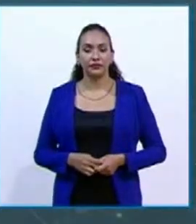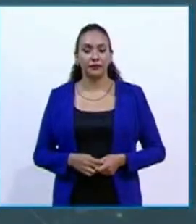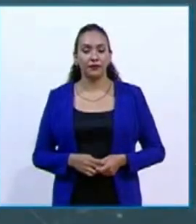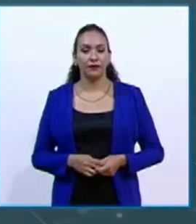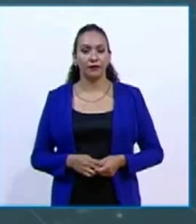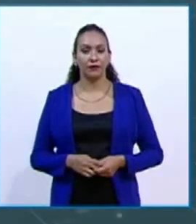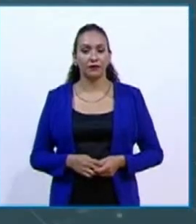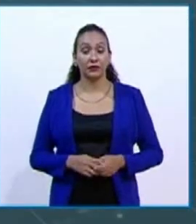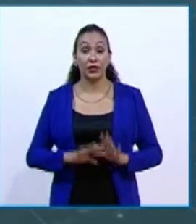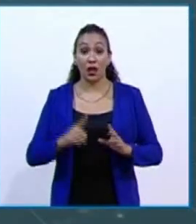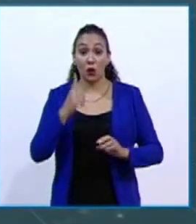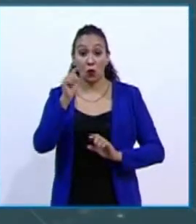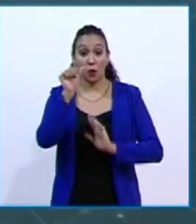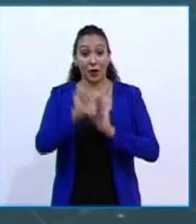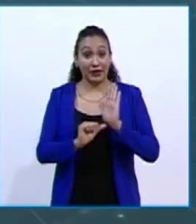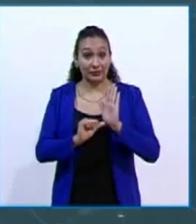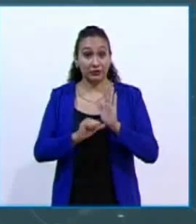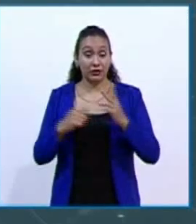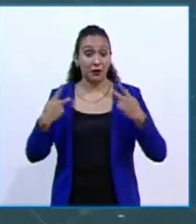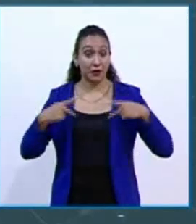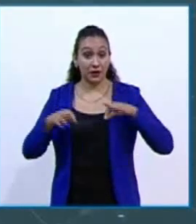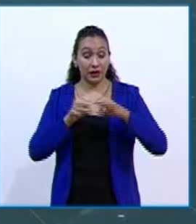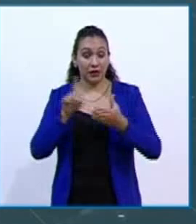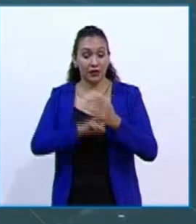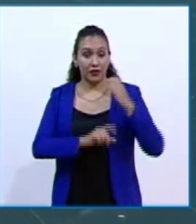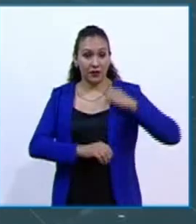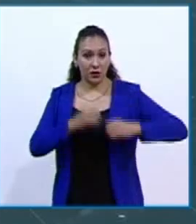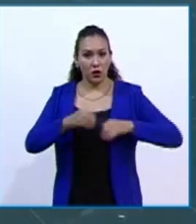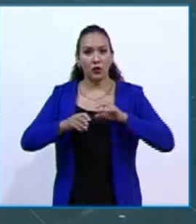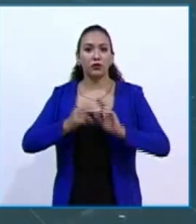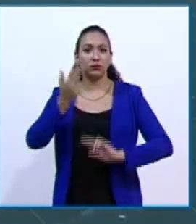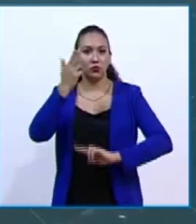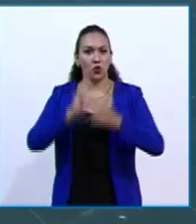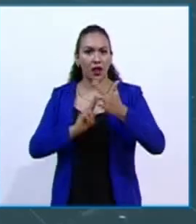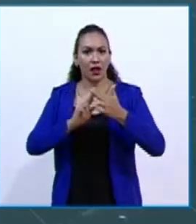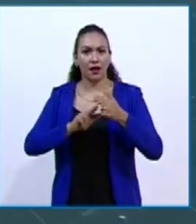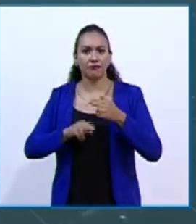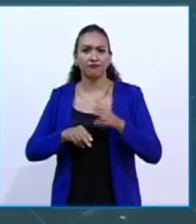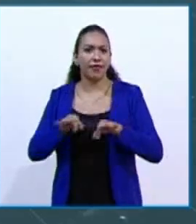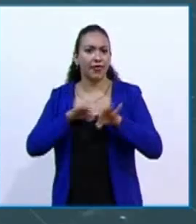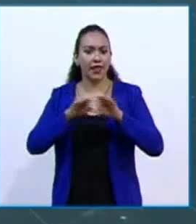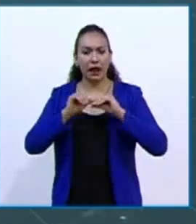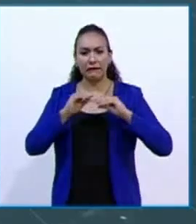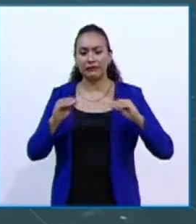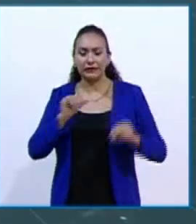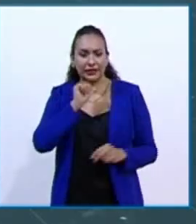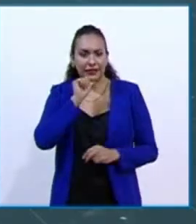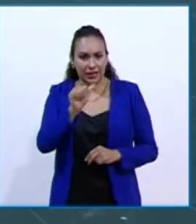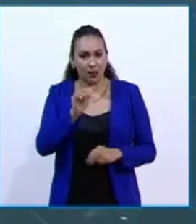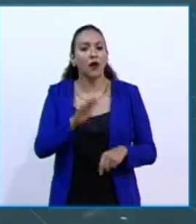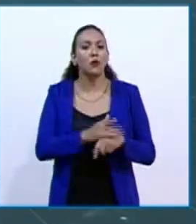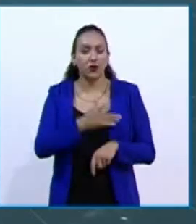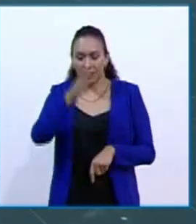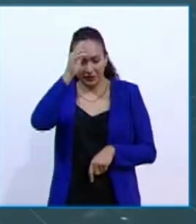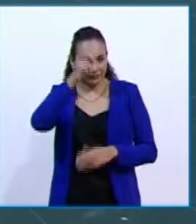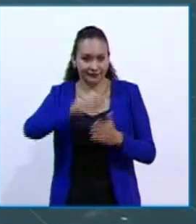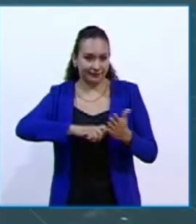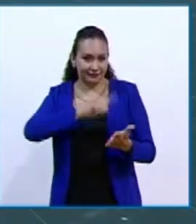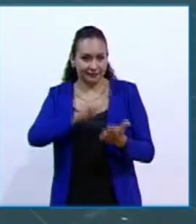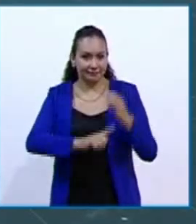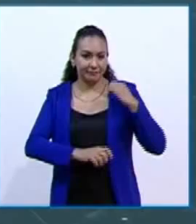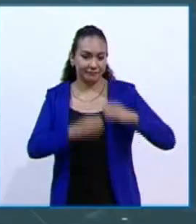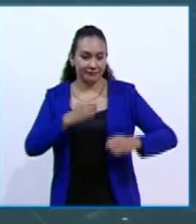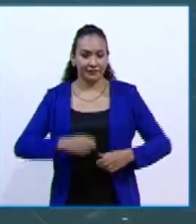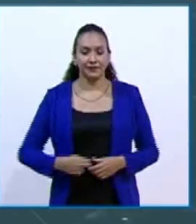Se cumple un mes de que los trabajadores del Poder Judicial suspendieron labores en rechazo a la reforma judicial.